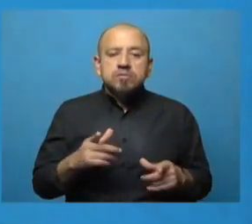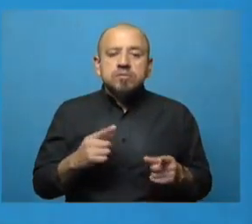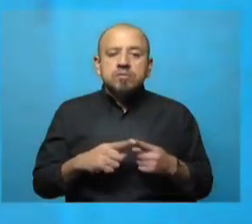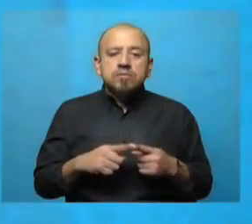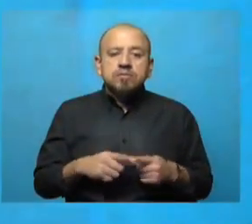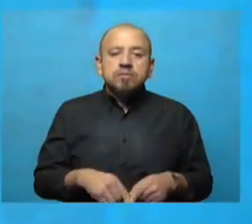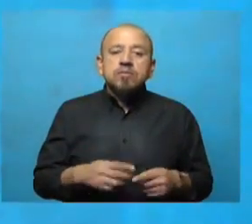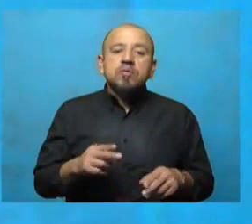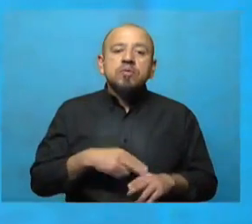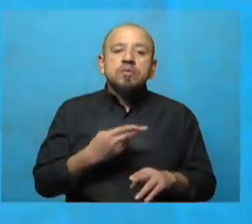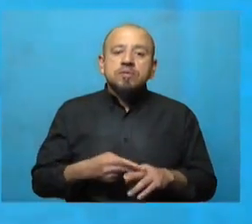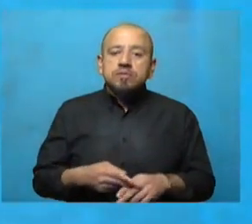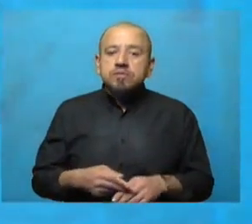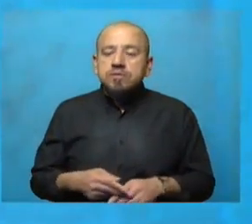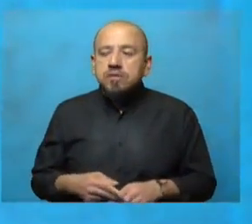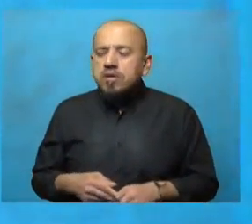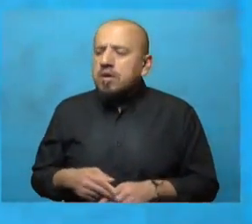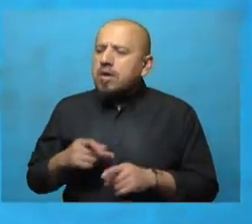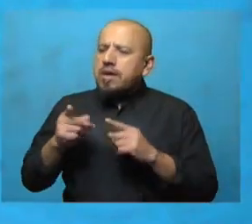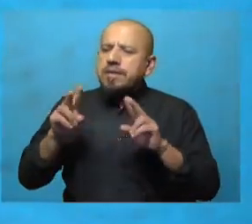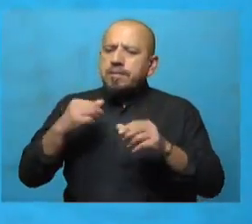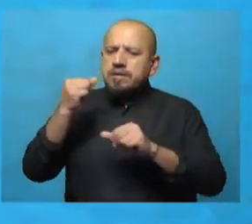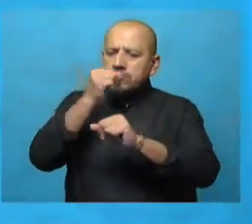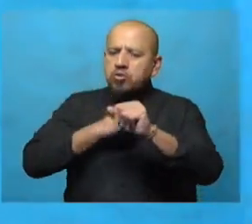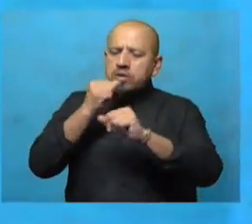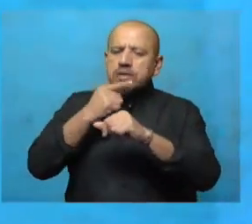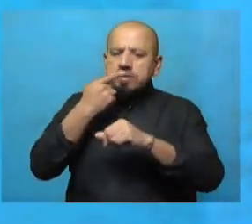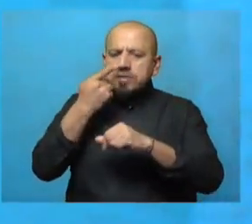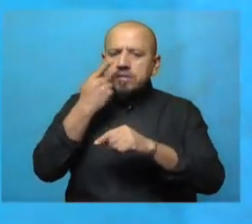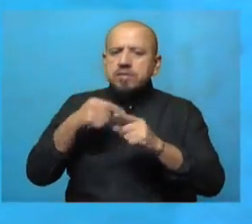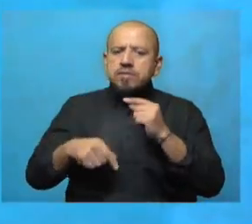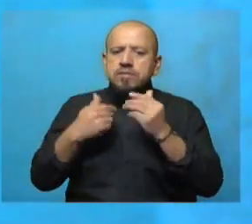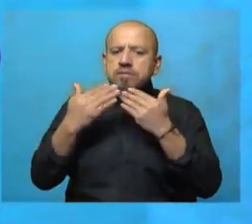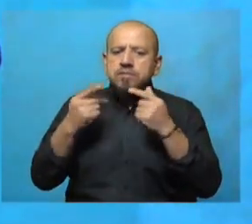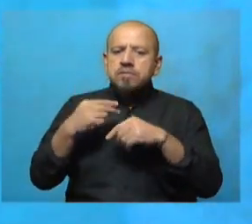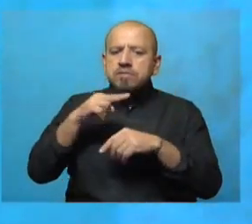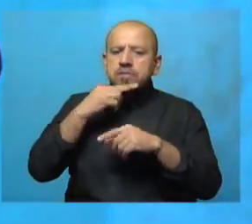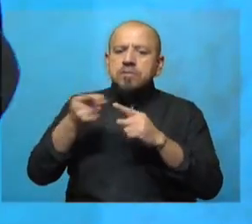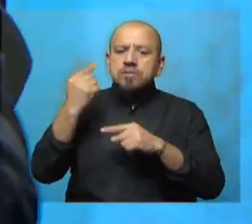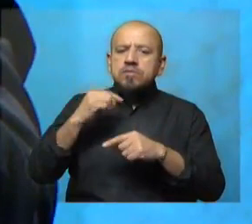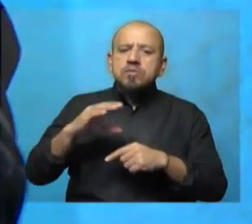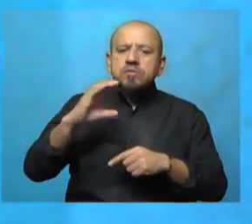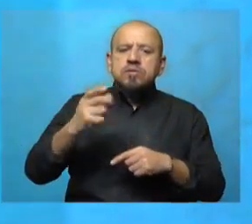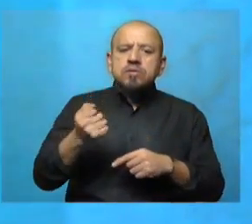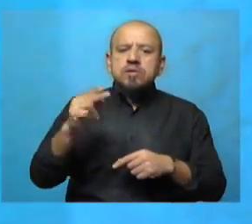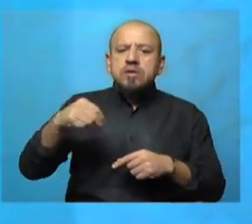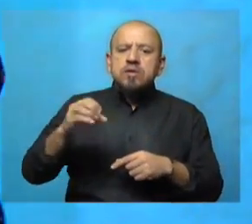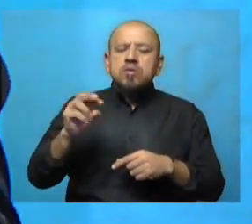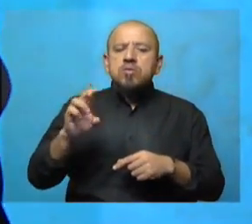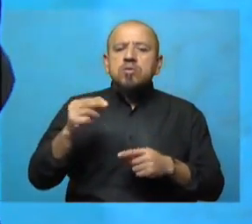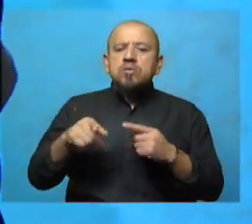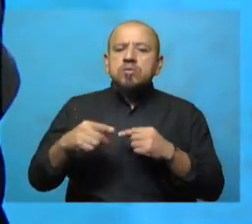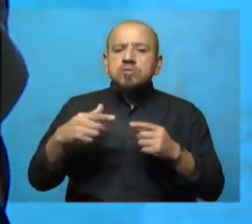nuevamente el de la tecnología que es interesante que logramos justo el viernes pasado con Laura canura no el concepto de disco